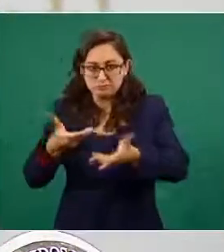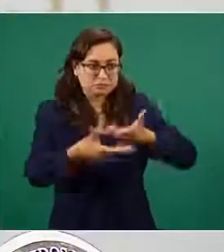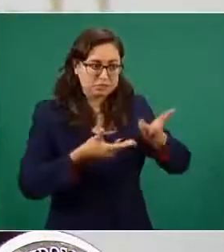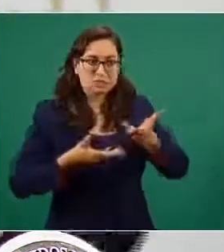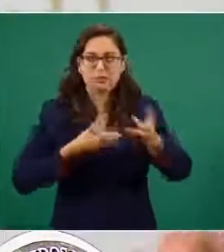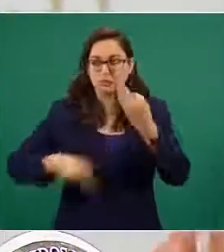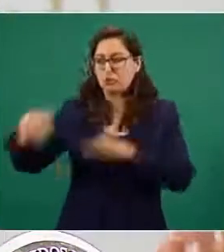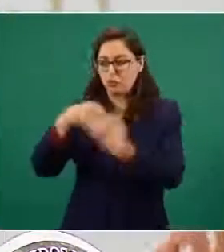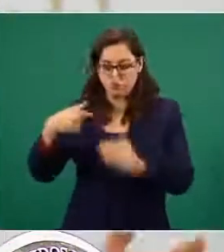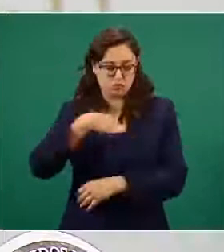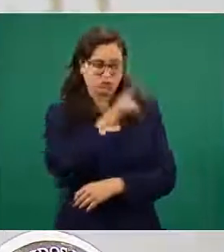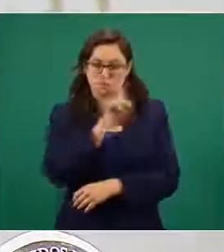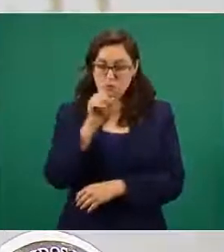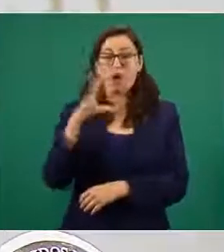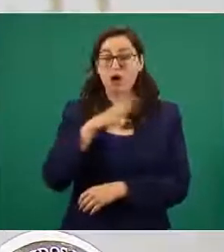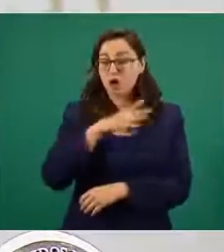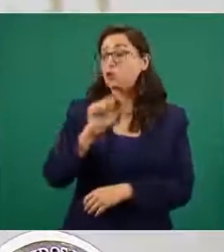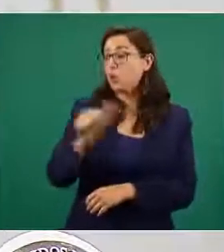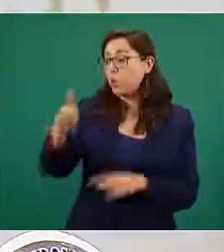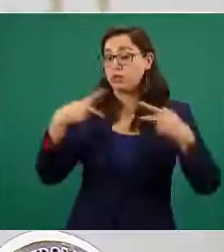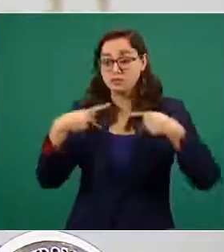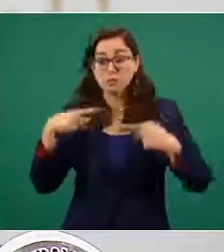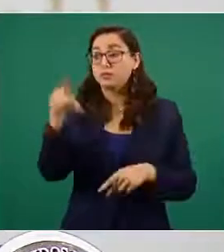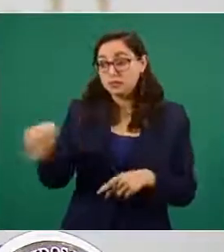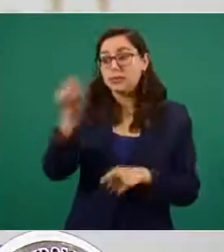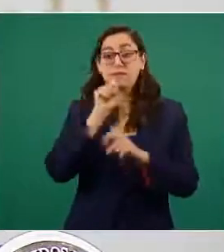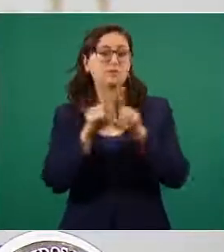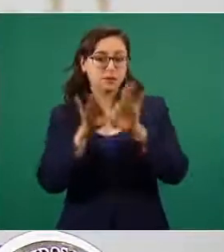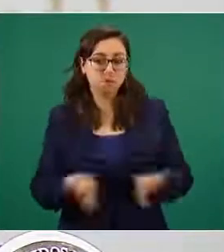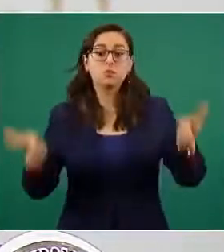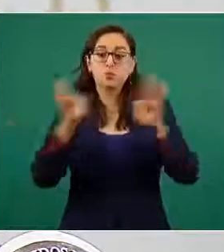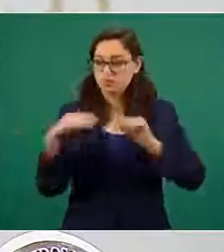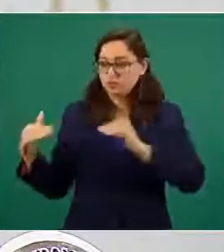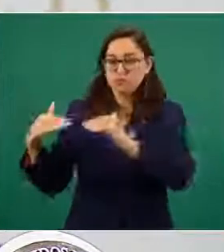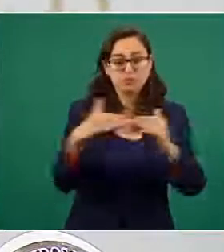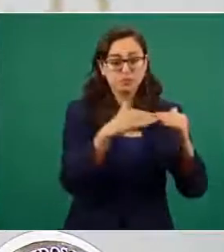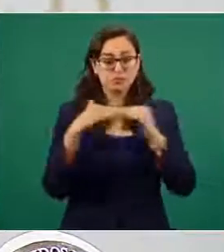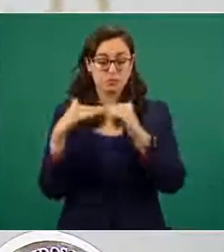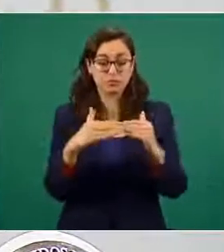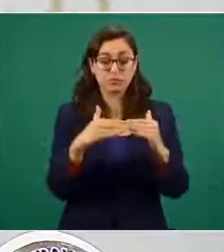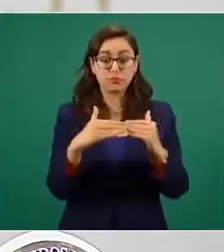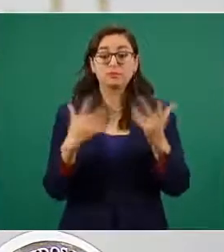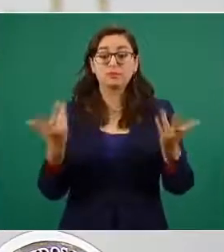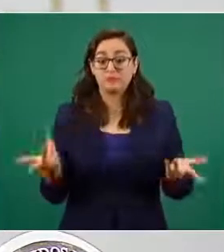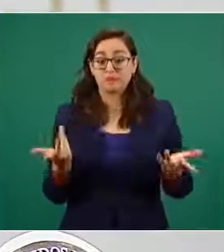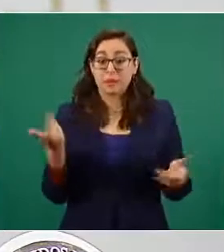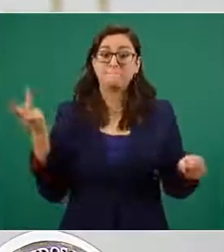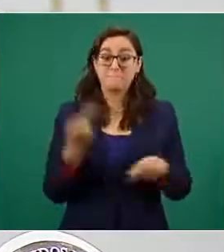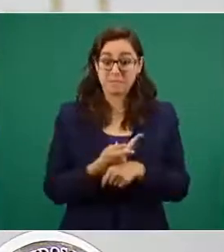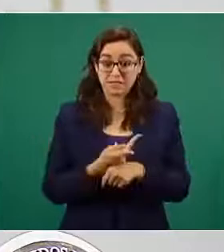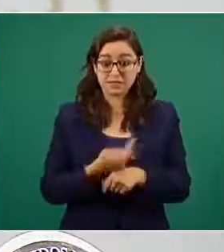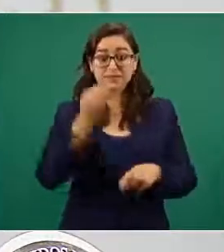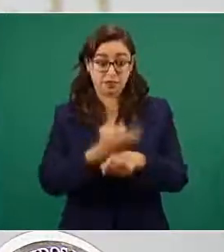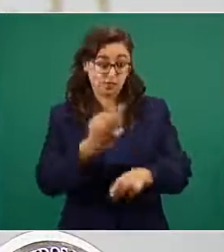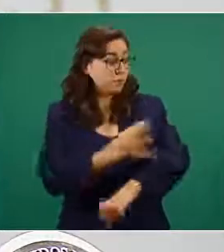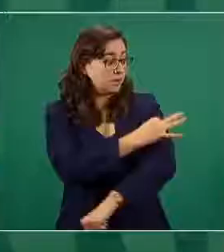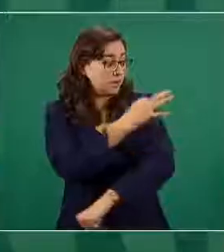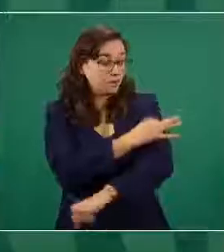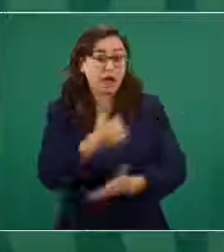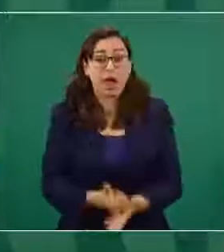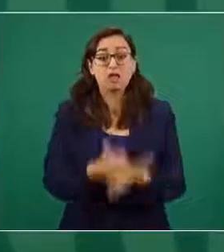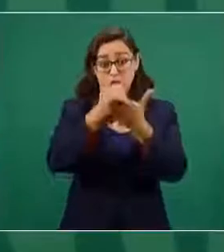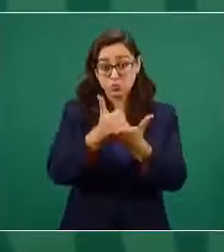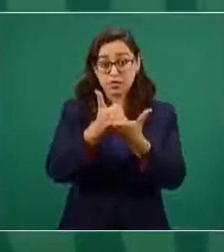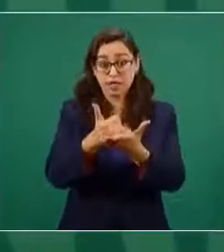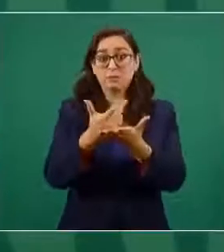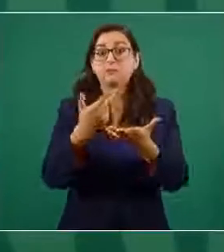nosotros mismos, sino que existen otras personas. En términos técnicos es muy interesante porque el uso óptimo de un recurso de prevención, como son las vacunas, depende